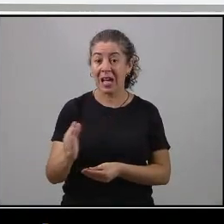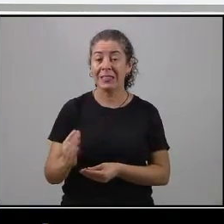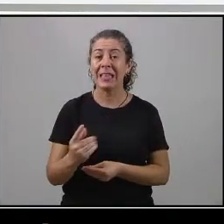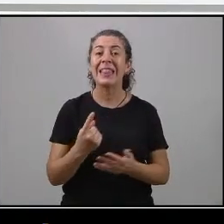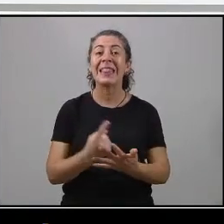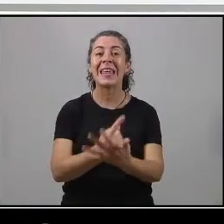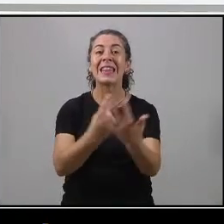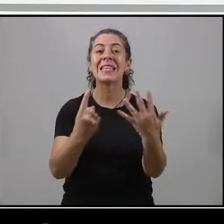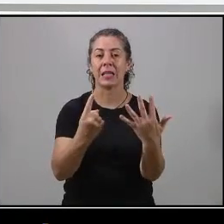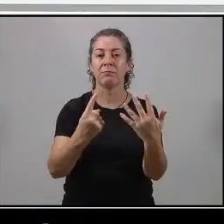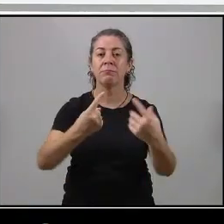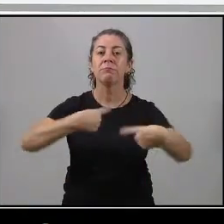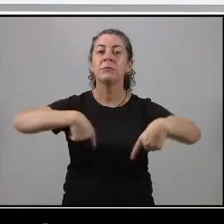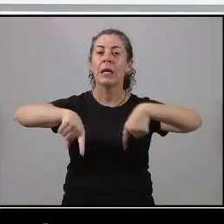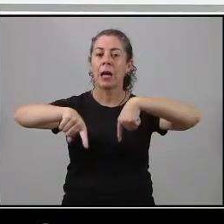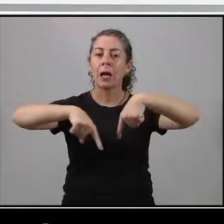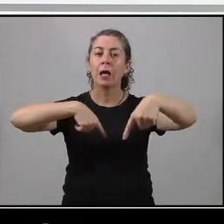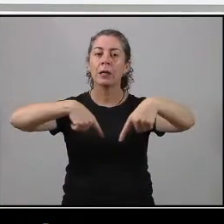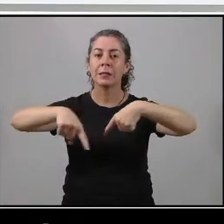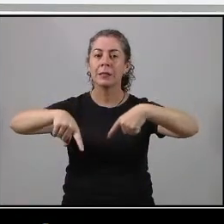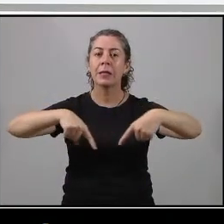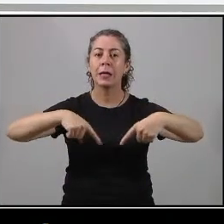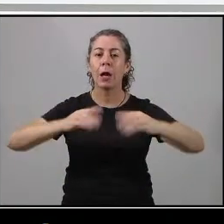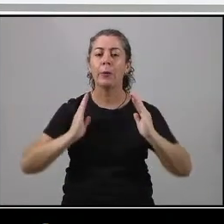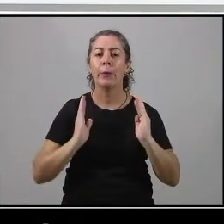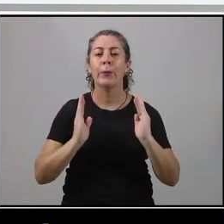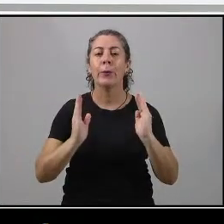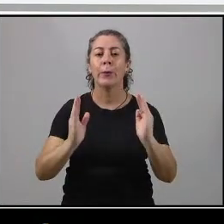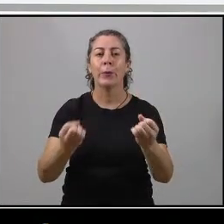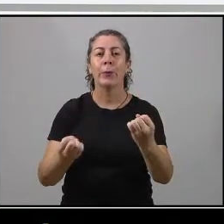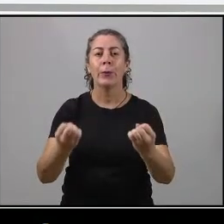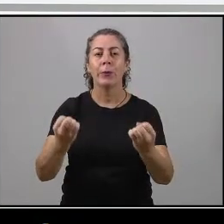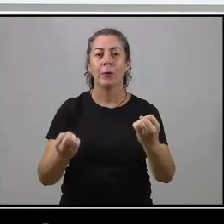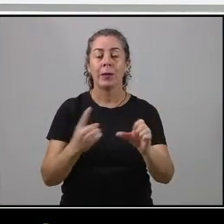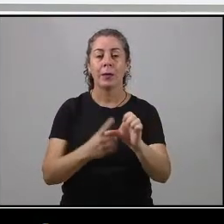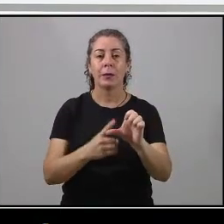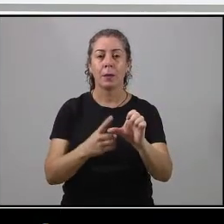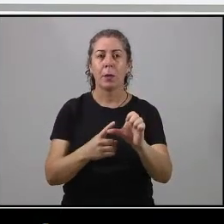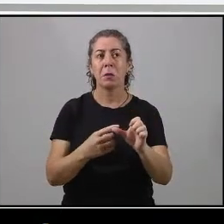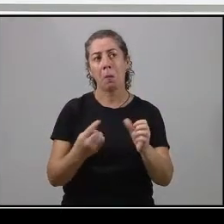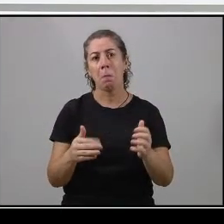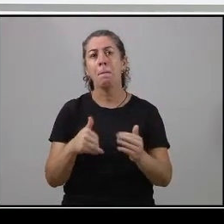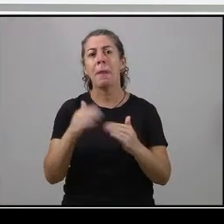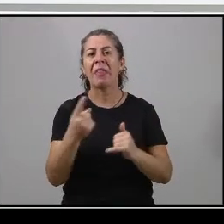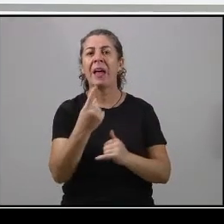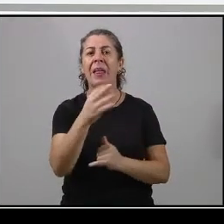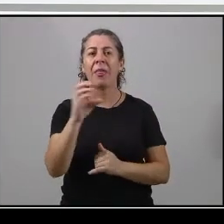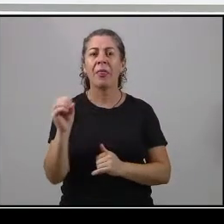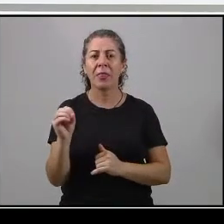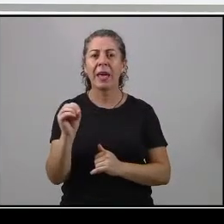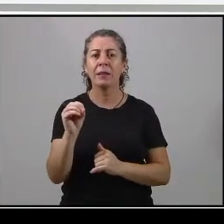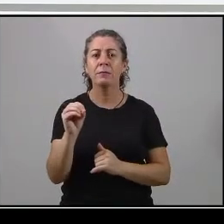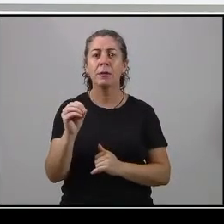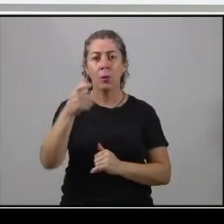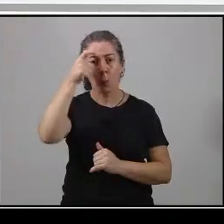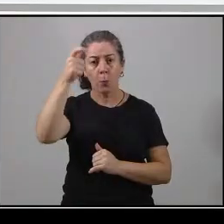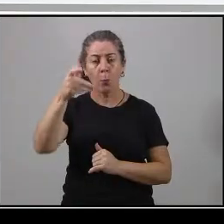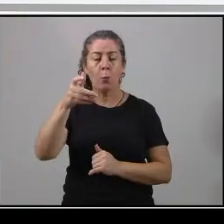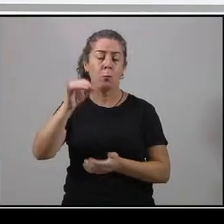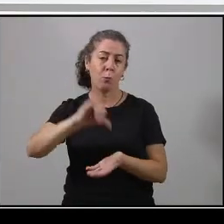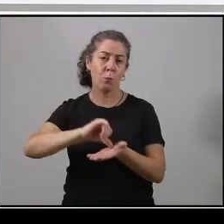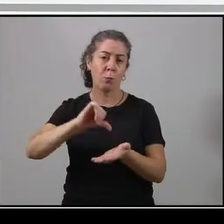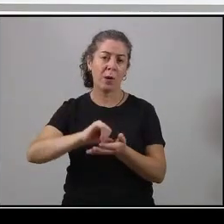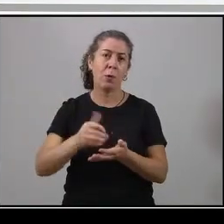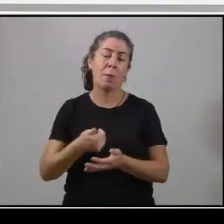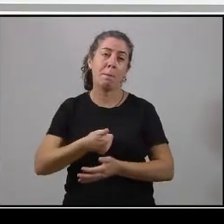carreteras extremeñas que transcurren por medio centenar de localidades, donde se registran más accidentes.